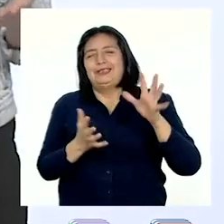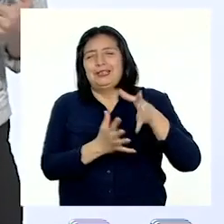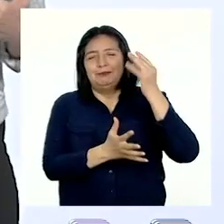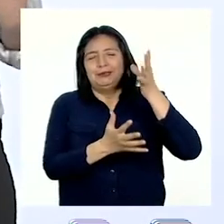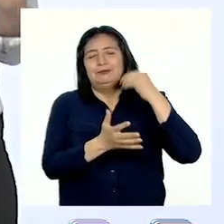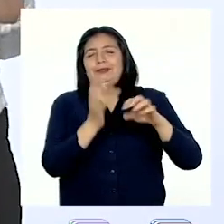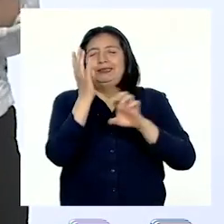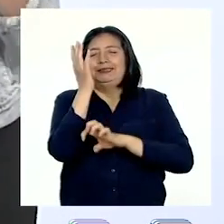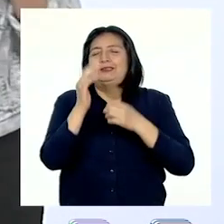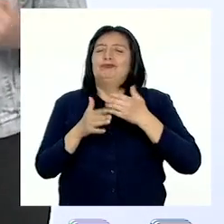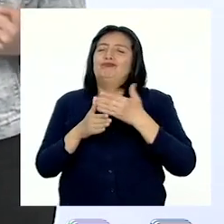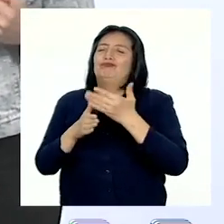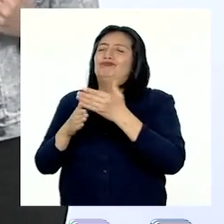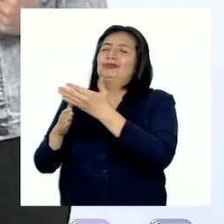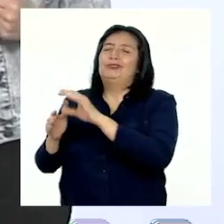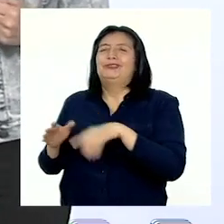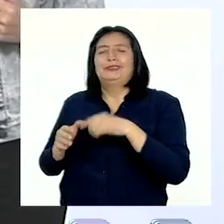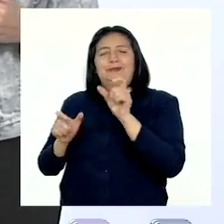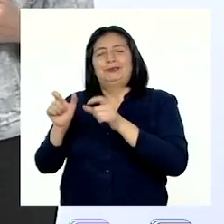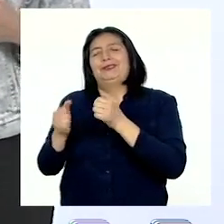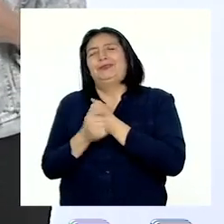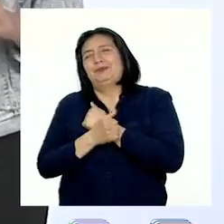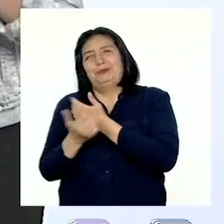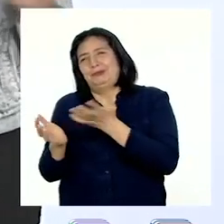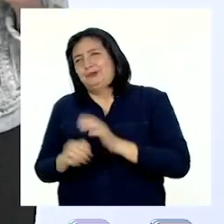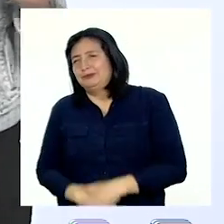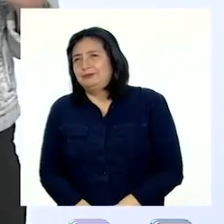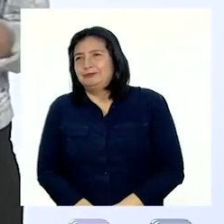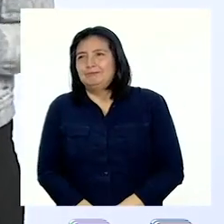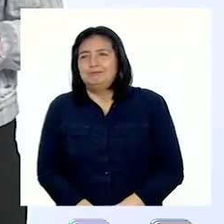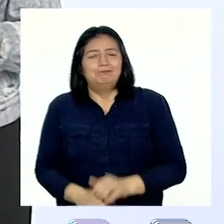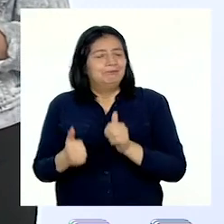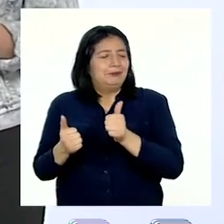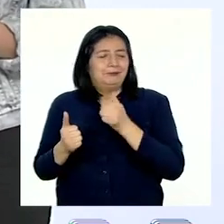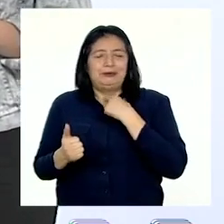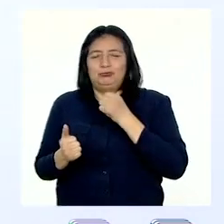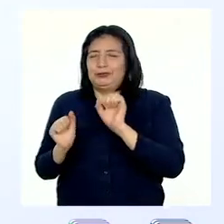las estaciones y compartirlos con las personas que más queremos. Me encanta.